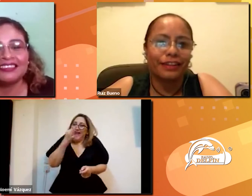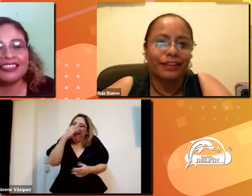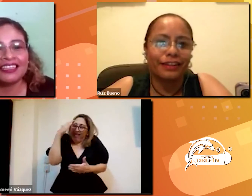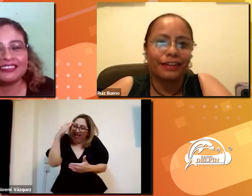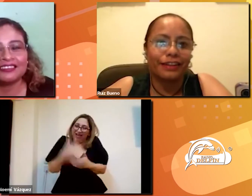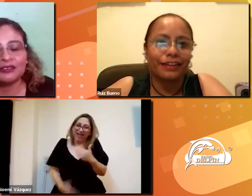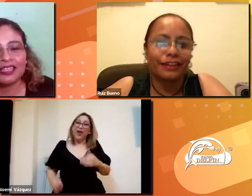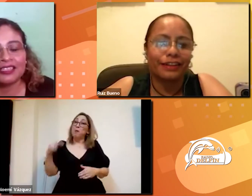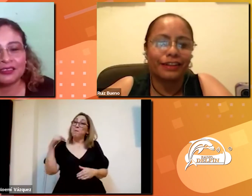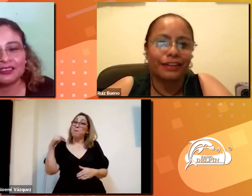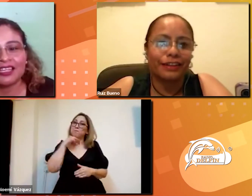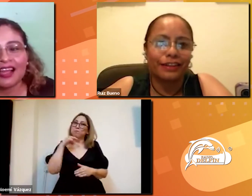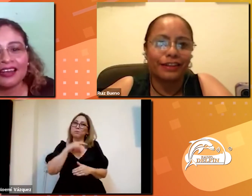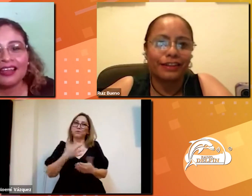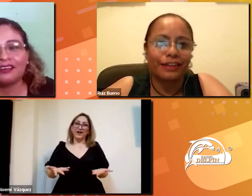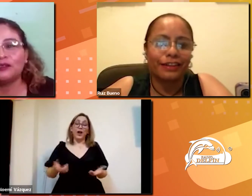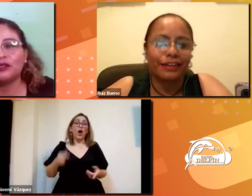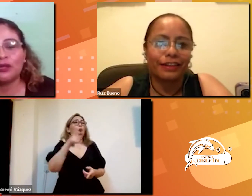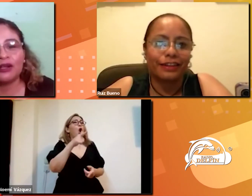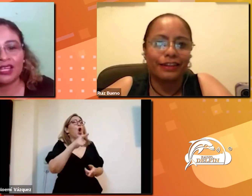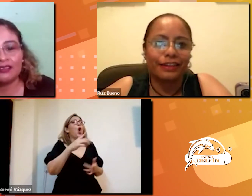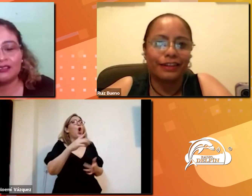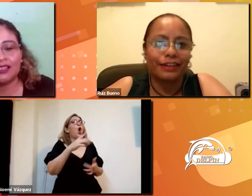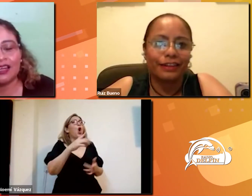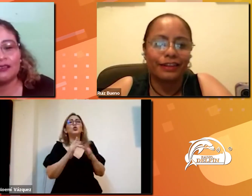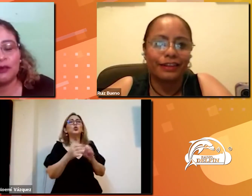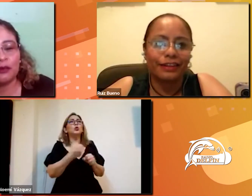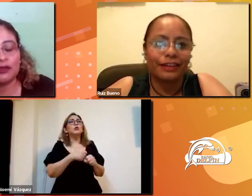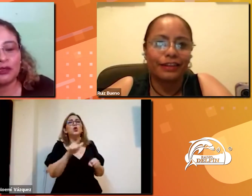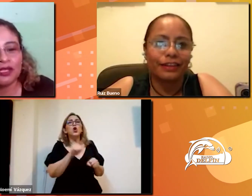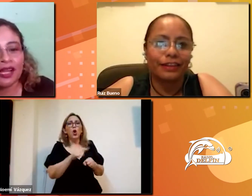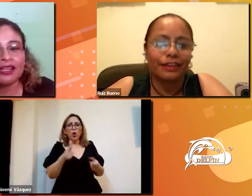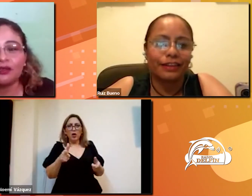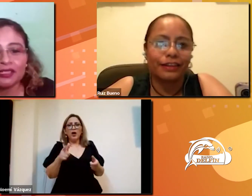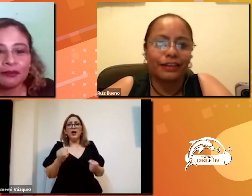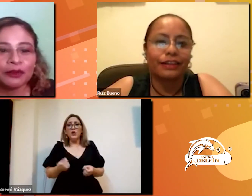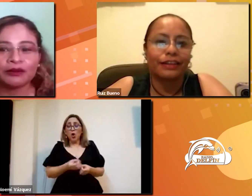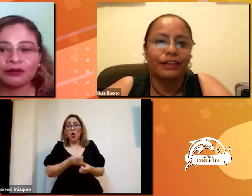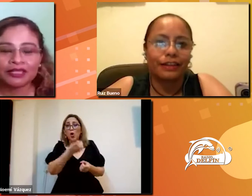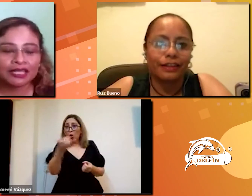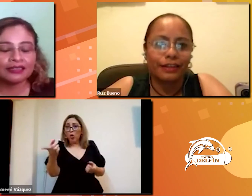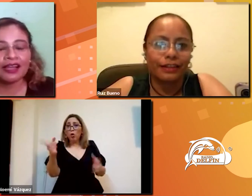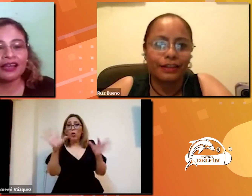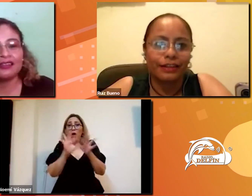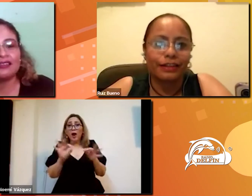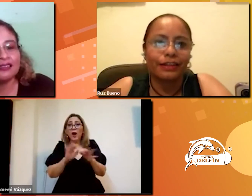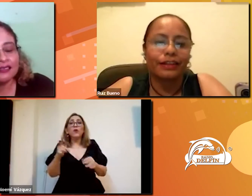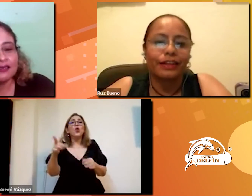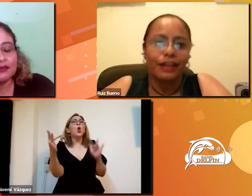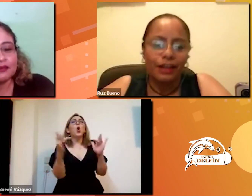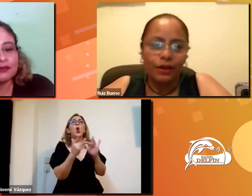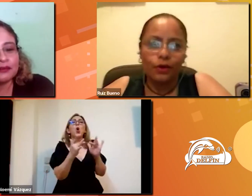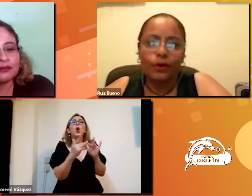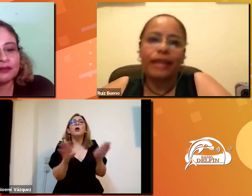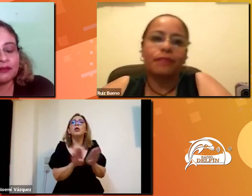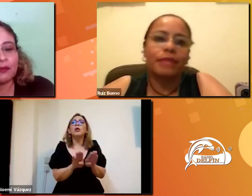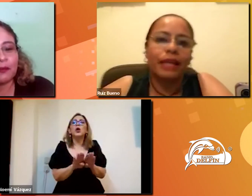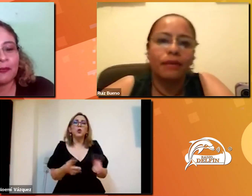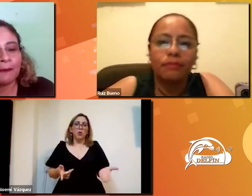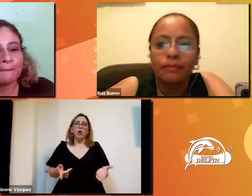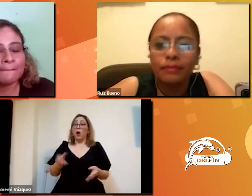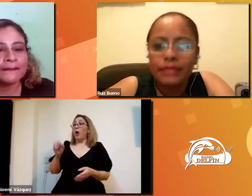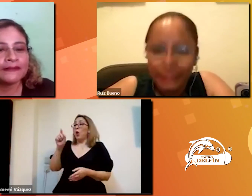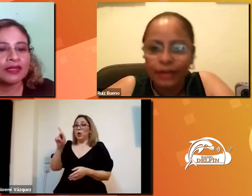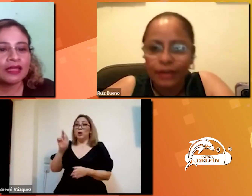Edel, ¿tienes tus redes sociales, algún número que quieras proporcionar, en donde te pueden contactar? Ok,